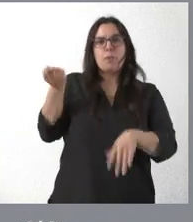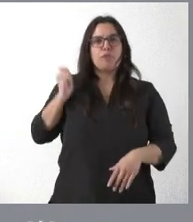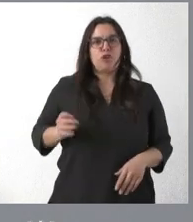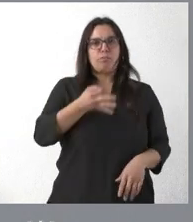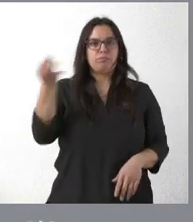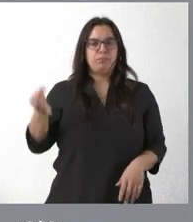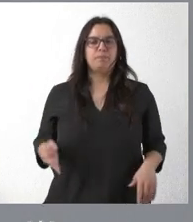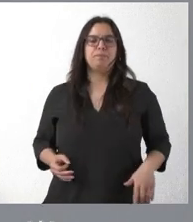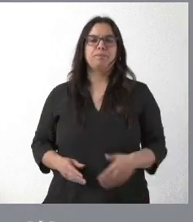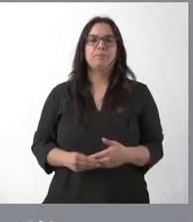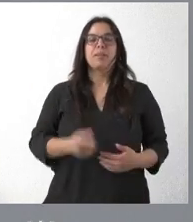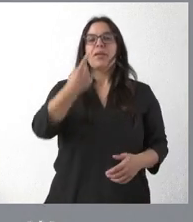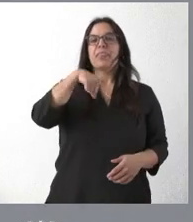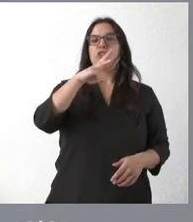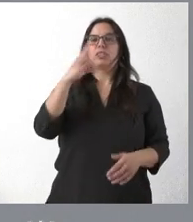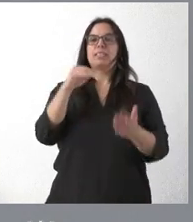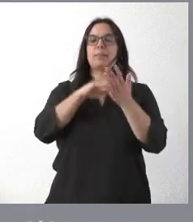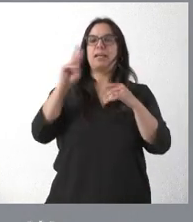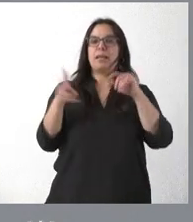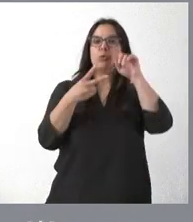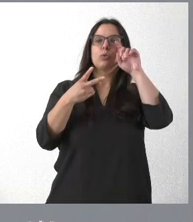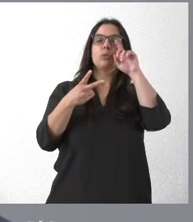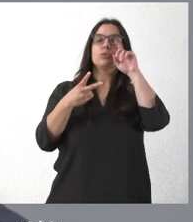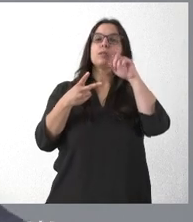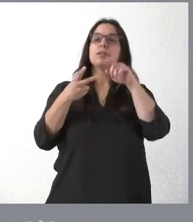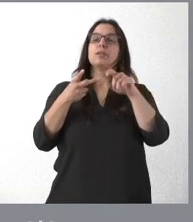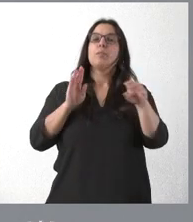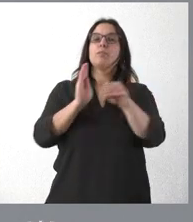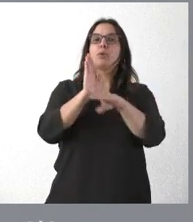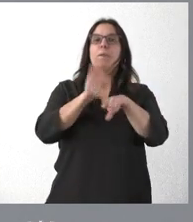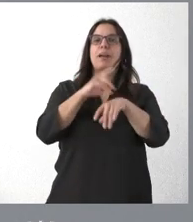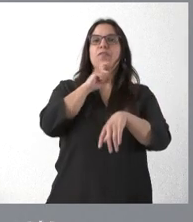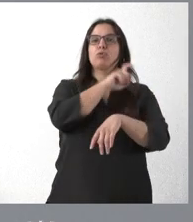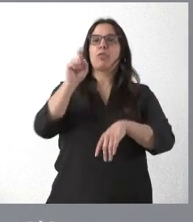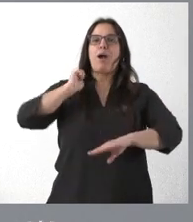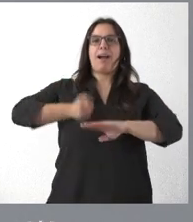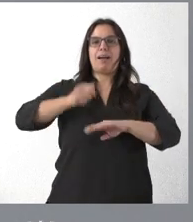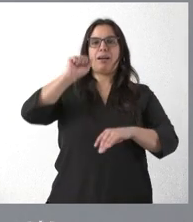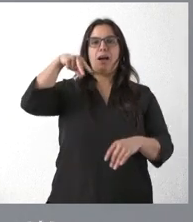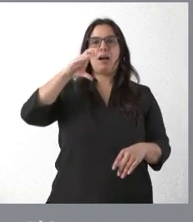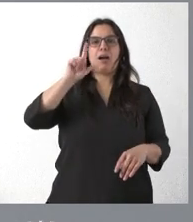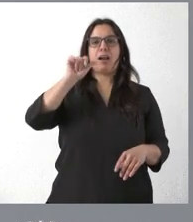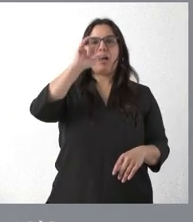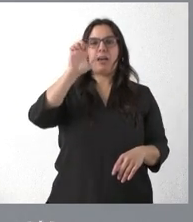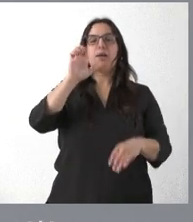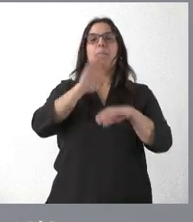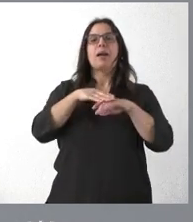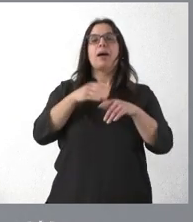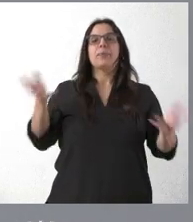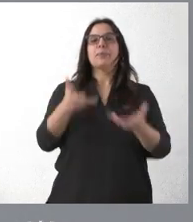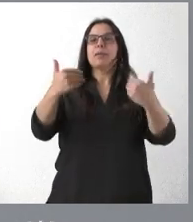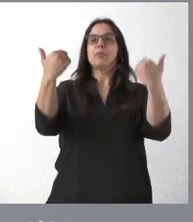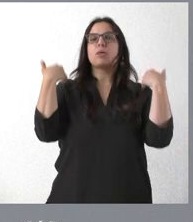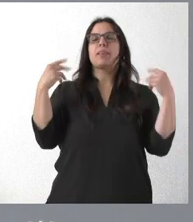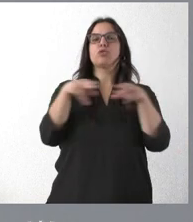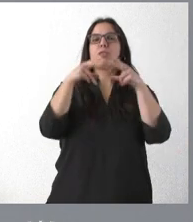eficaz 130.000 euros es la aportación que se realiza a la fundación anclaje con el objeto de impulsar la responsabilidad social empresarial en